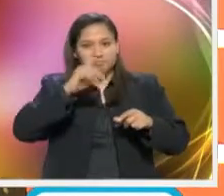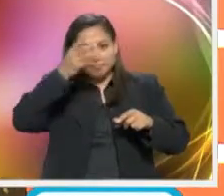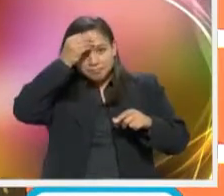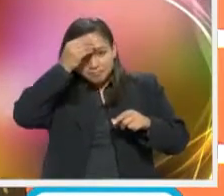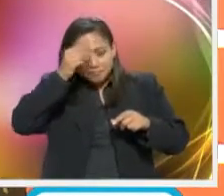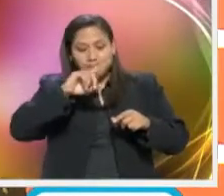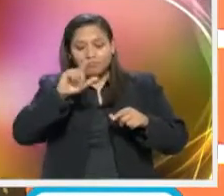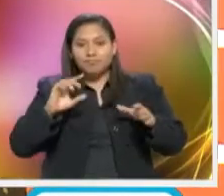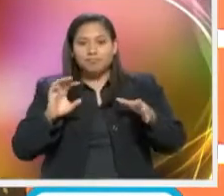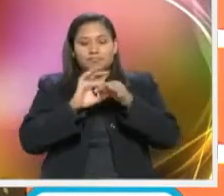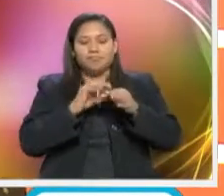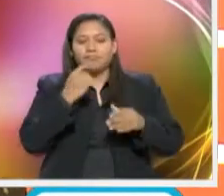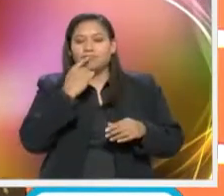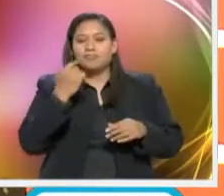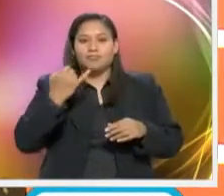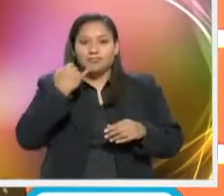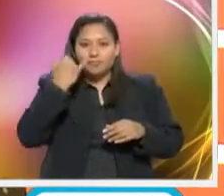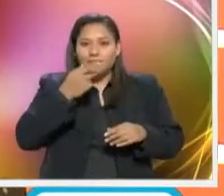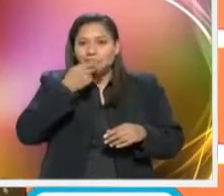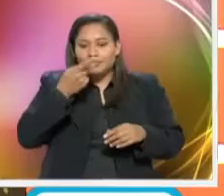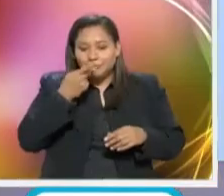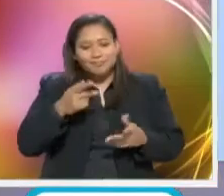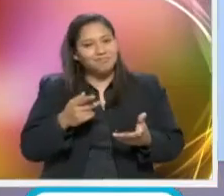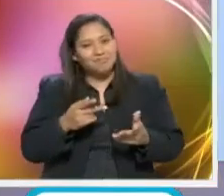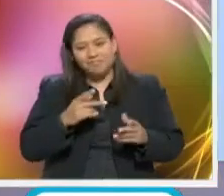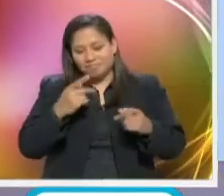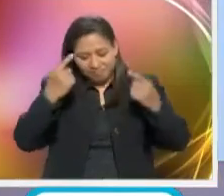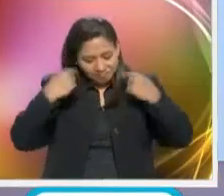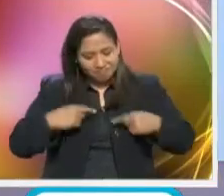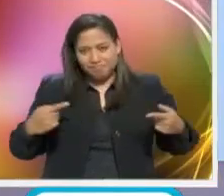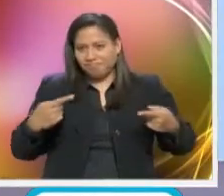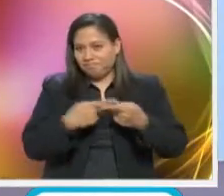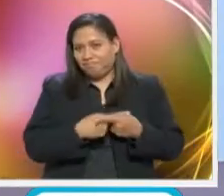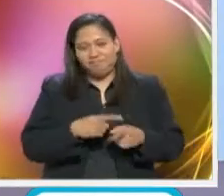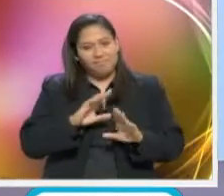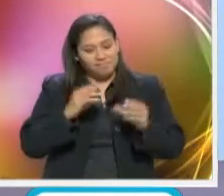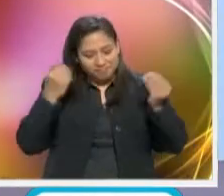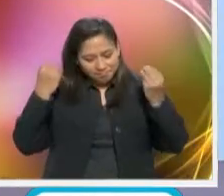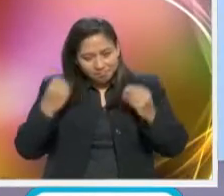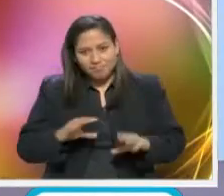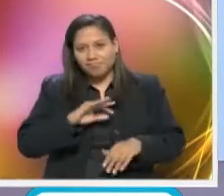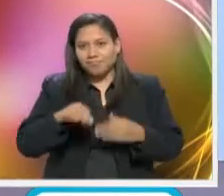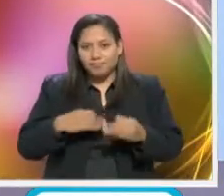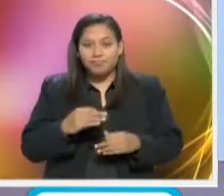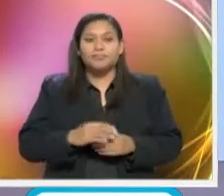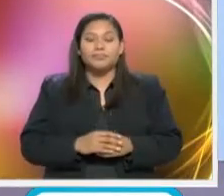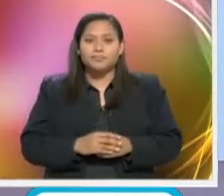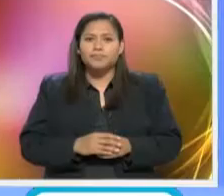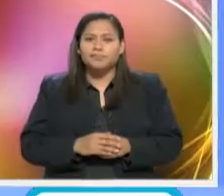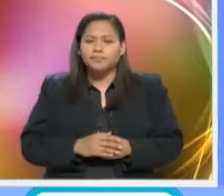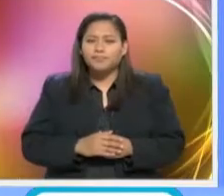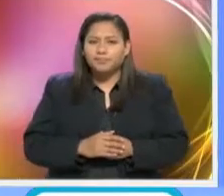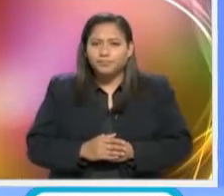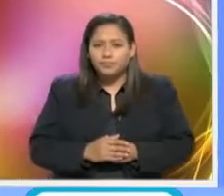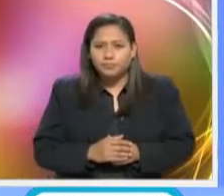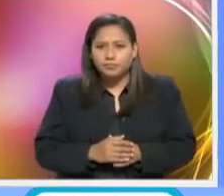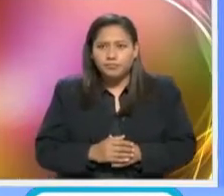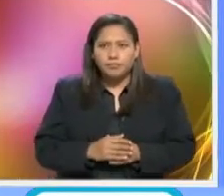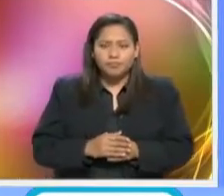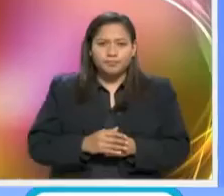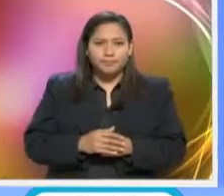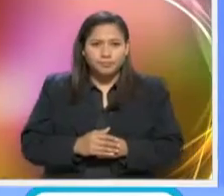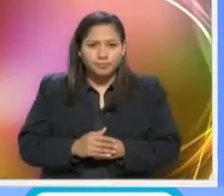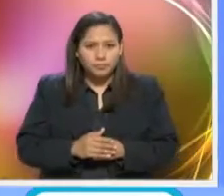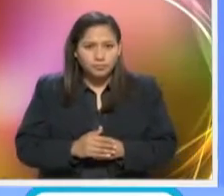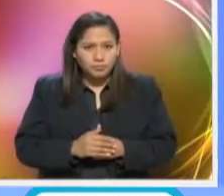O sea, repercute en todo el desarrollo. Ya toca diferentes áreas. Áreas del desarrollo. Por así decirlo. ¿Y cuáles serían las recomendaciones que les